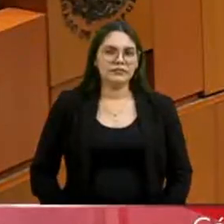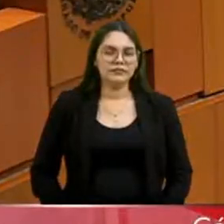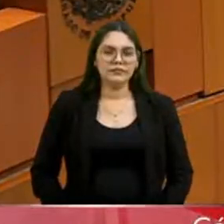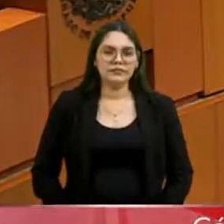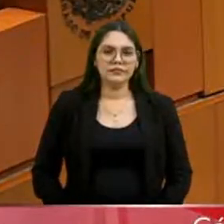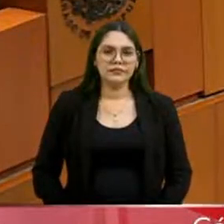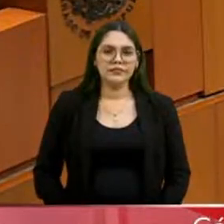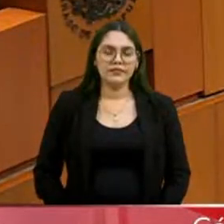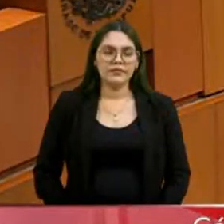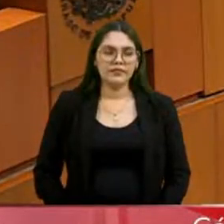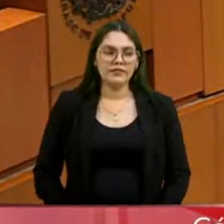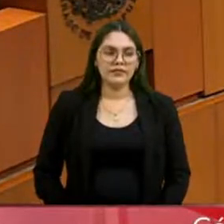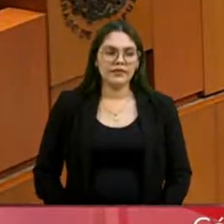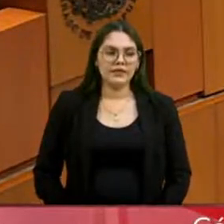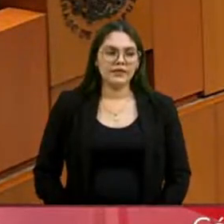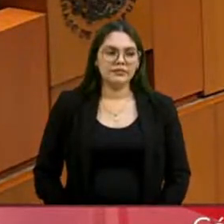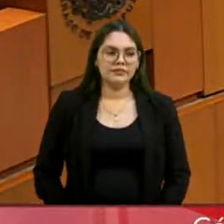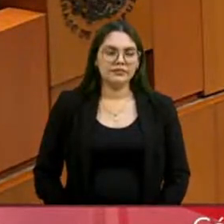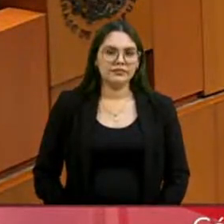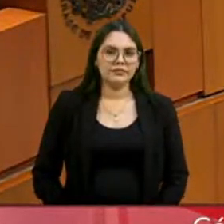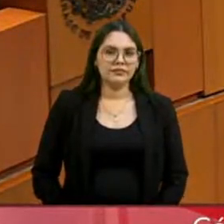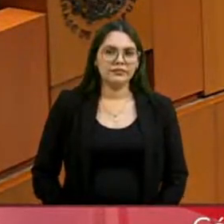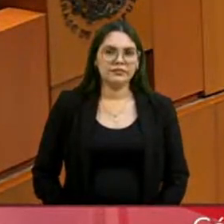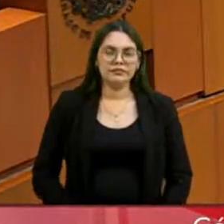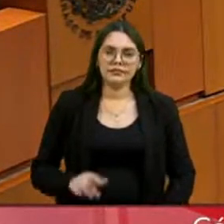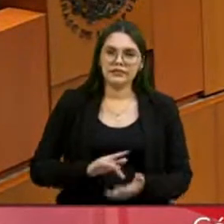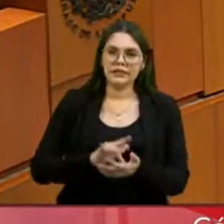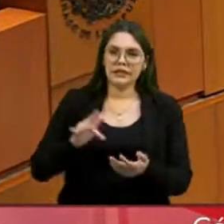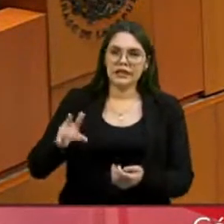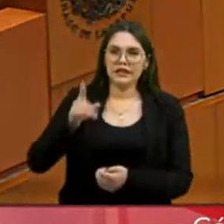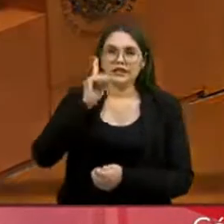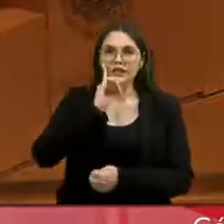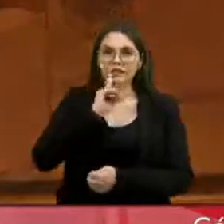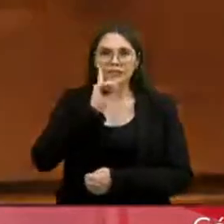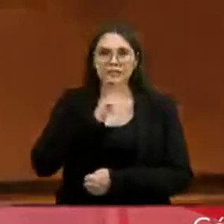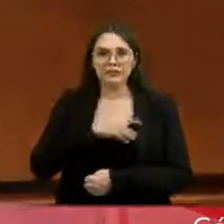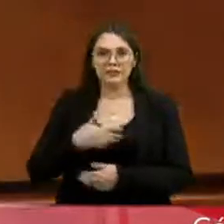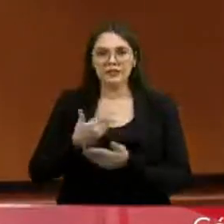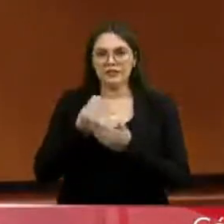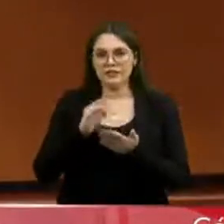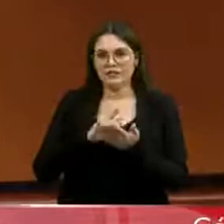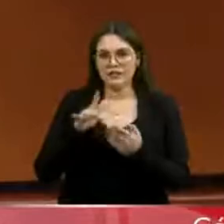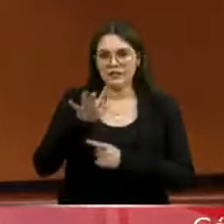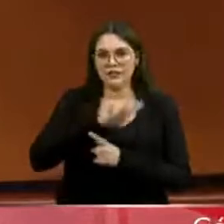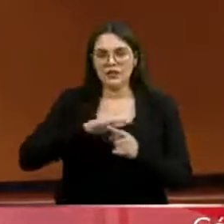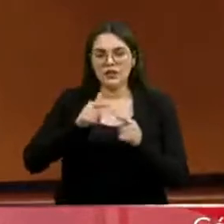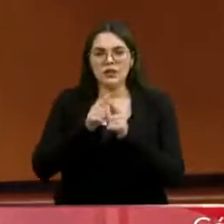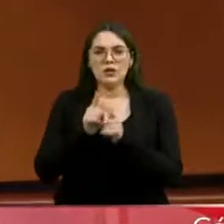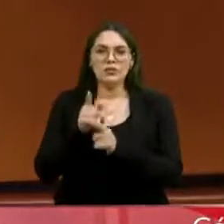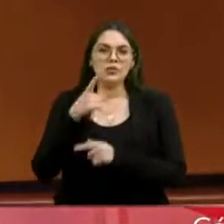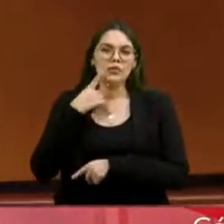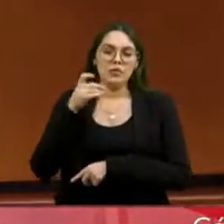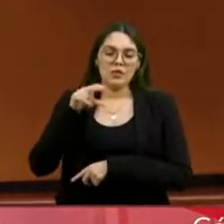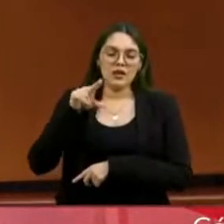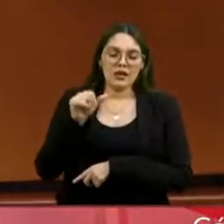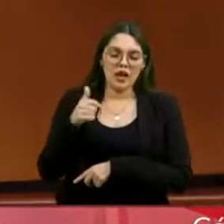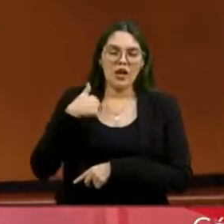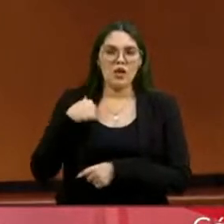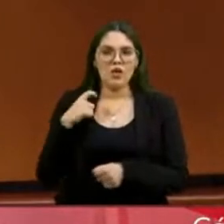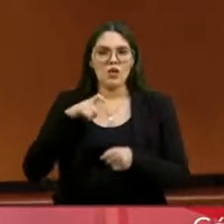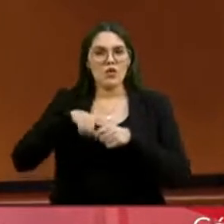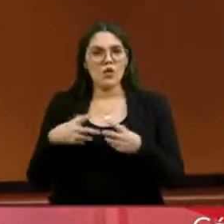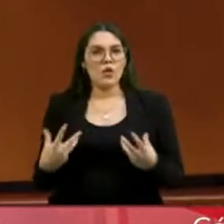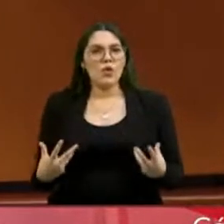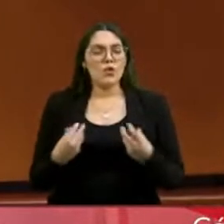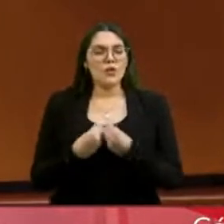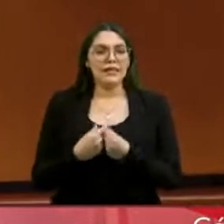Muchas gracias, senadora presidenta. Agradezco al grupo parlamentario de Morena, al que pertenezco,